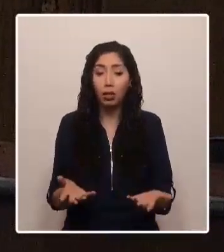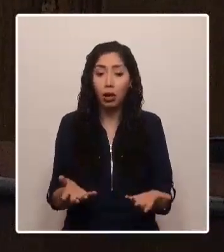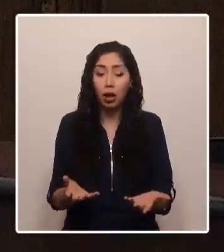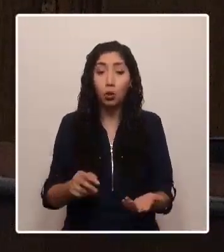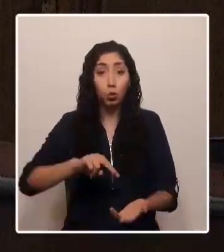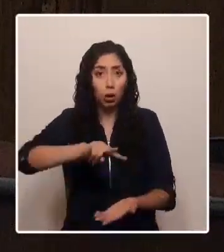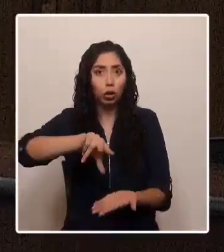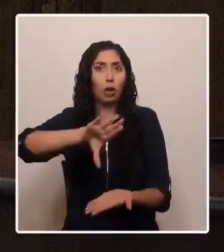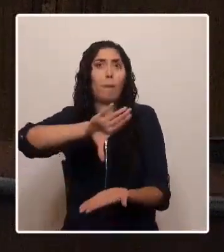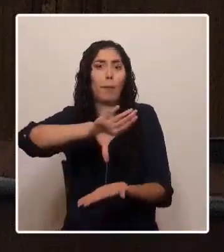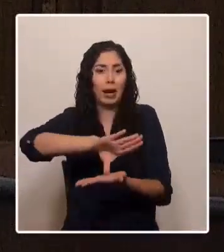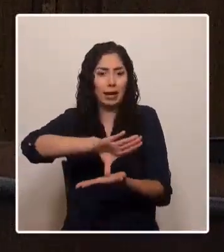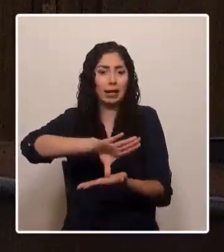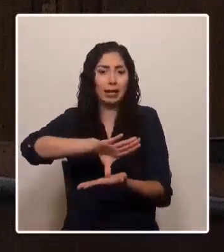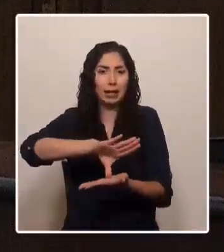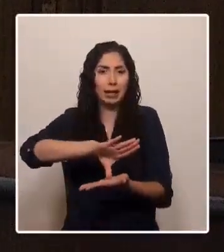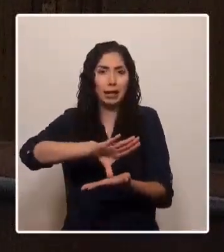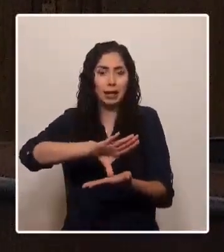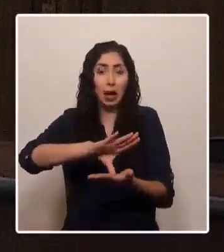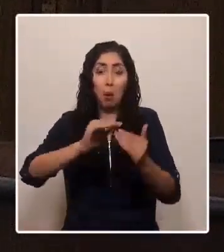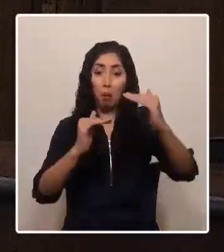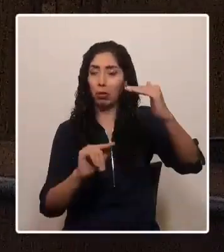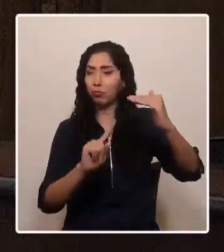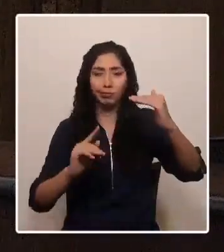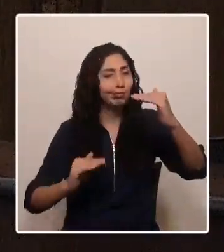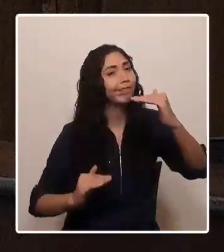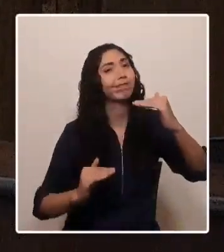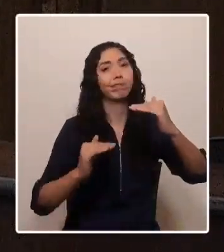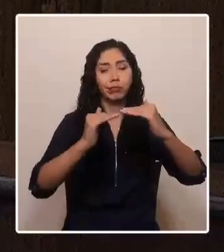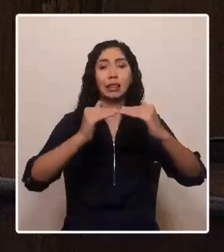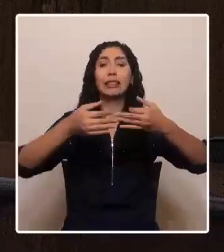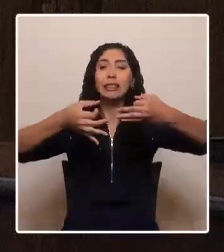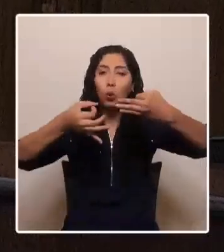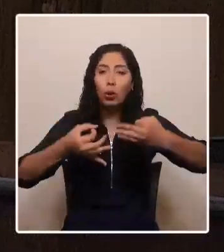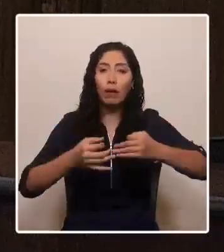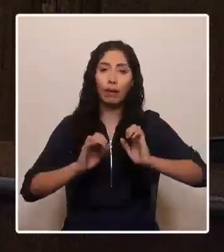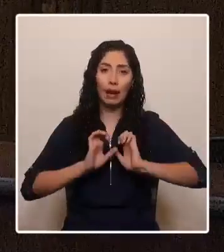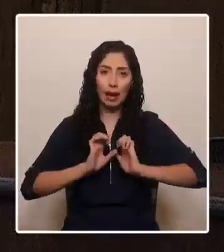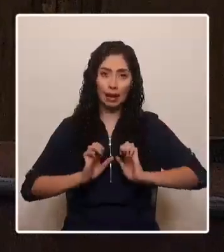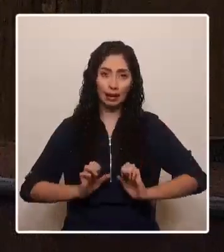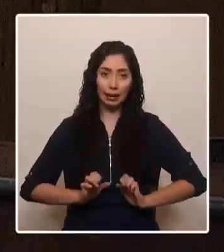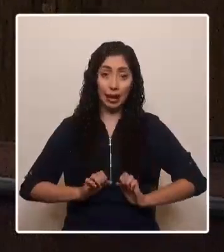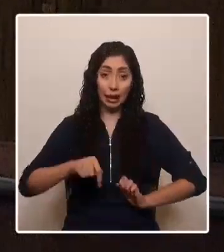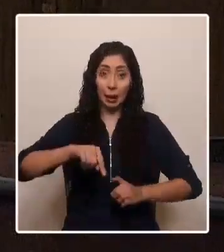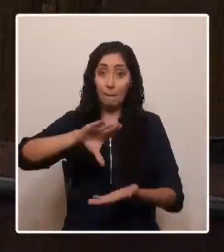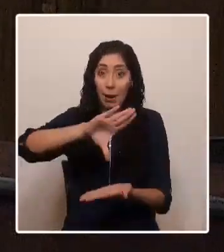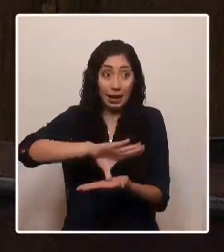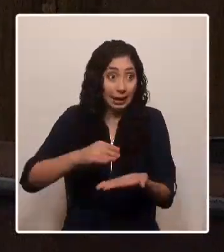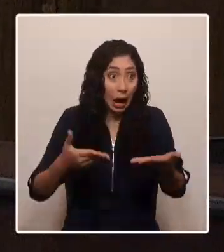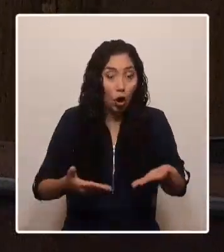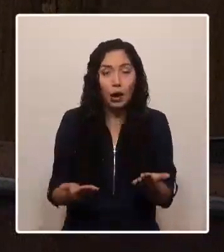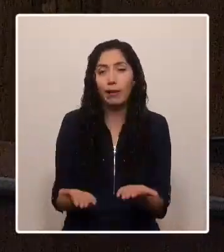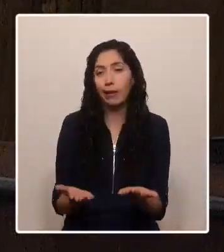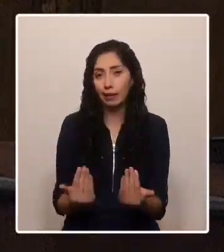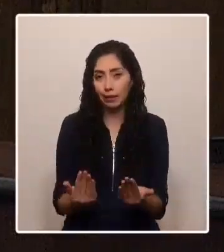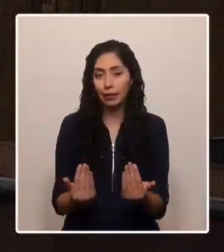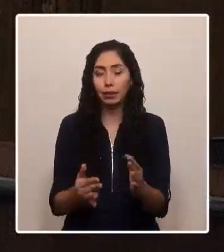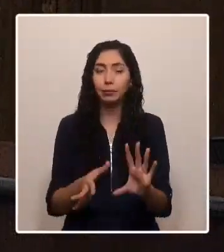país, disminuyendo brechas y con las seguridades éticas que un país en el siglo XXI requiere. Muchísimas